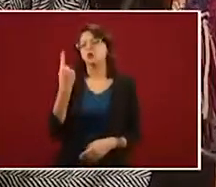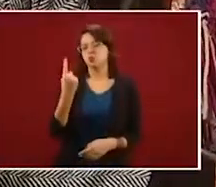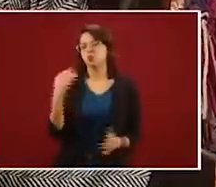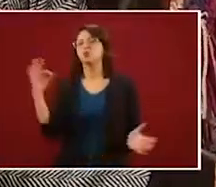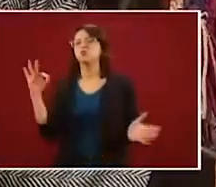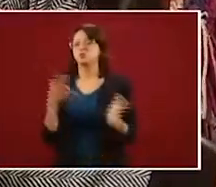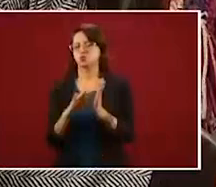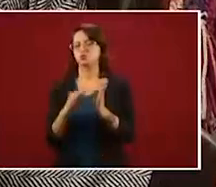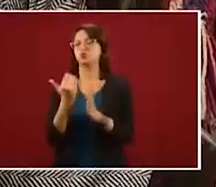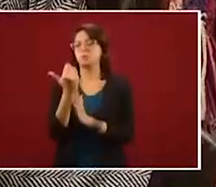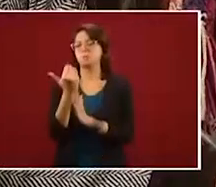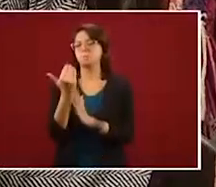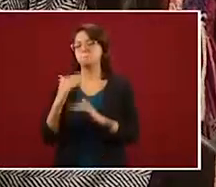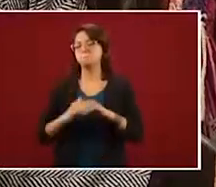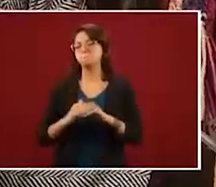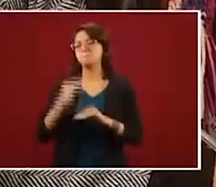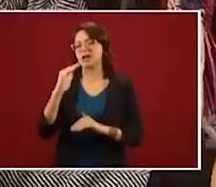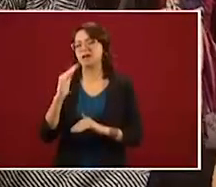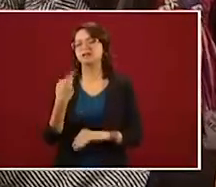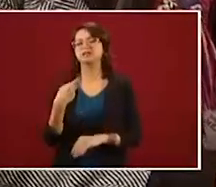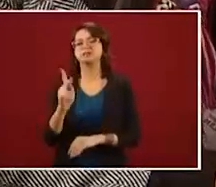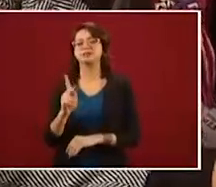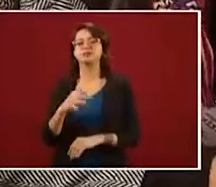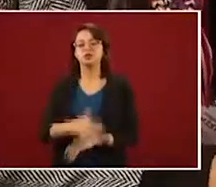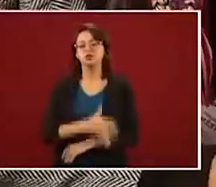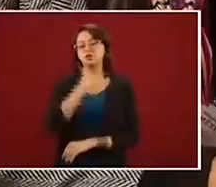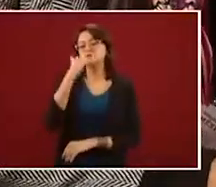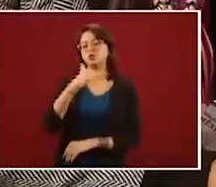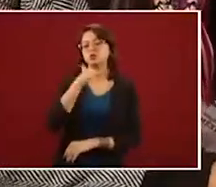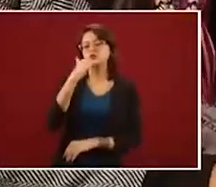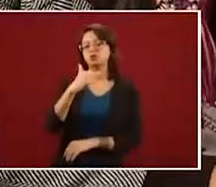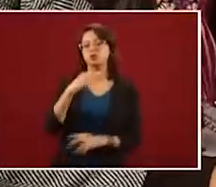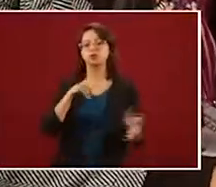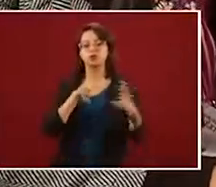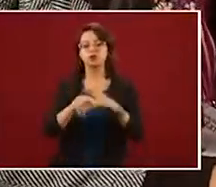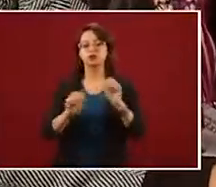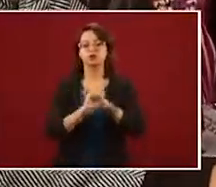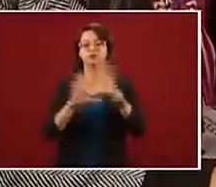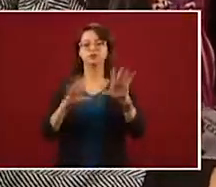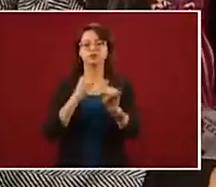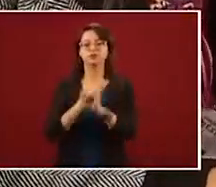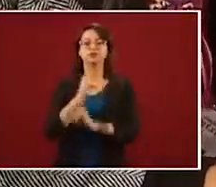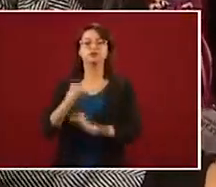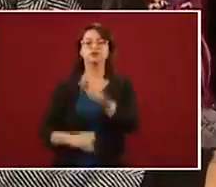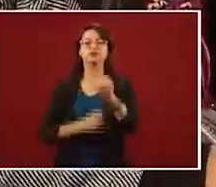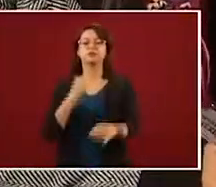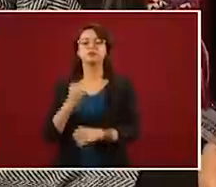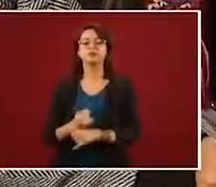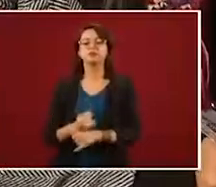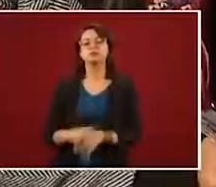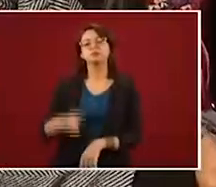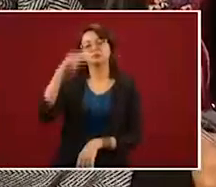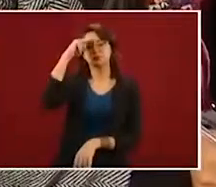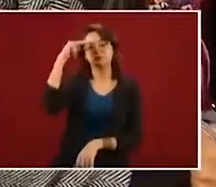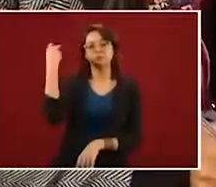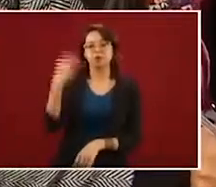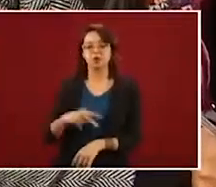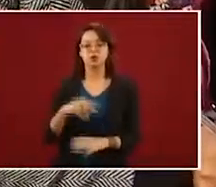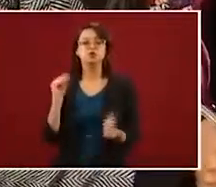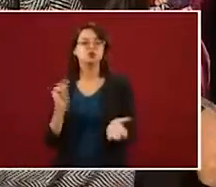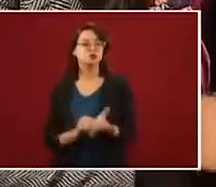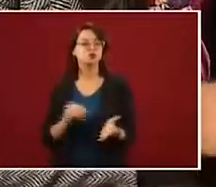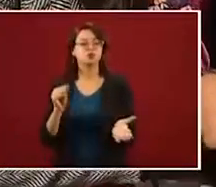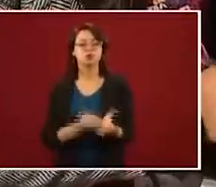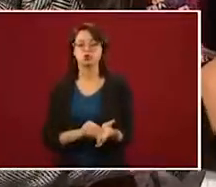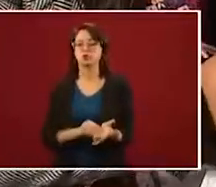2018 en el índice de percepción de la corrupción de Transparencia Internacional, México sigue siendo el